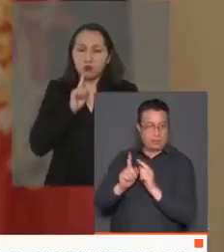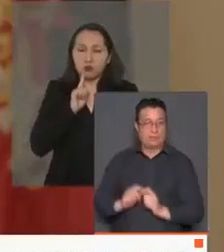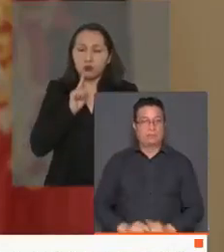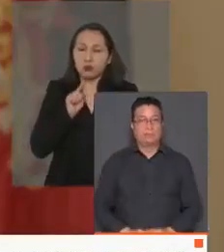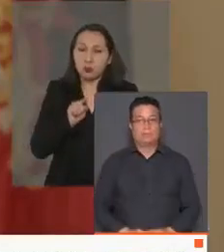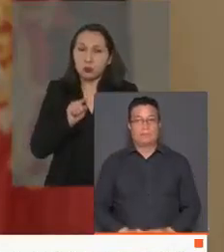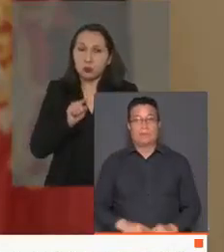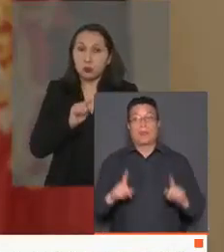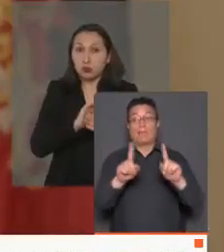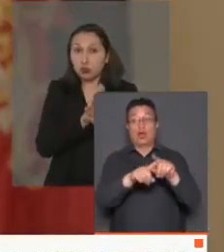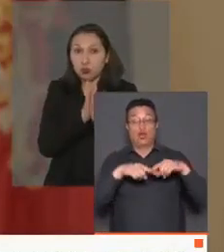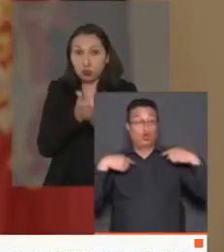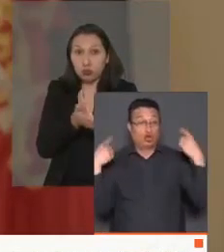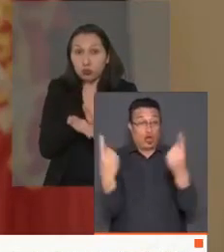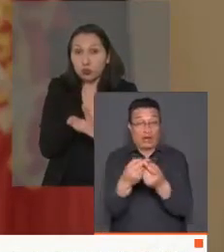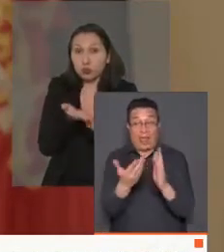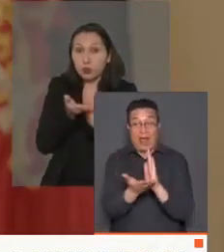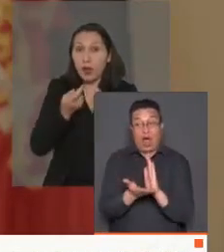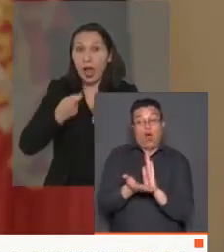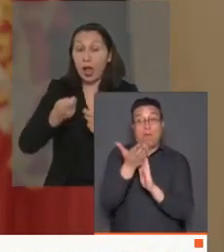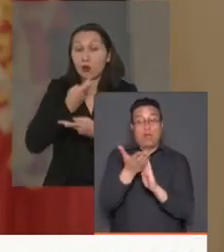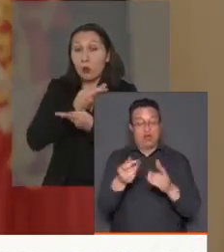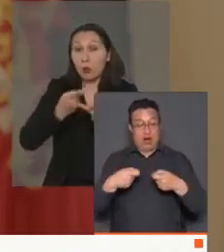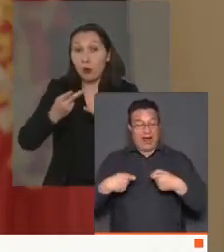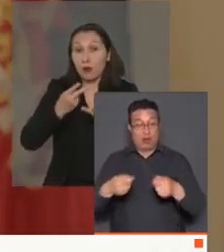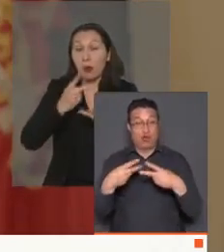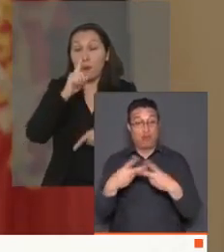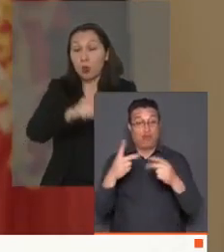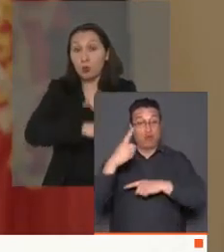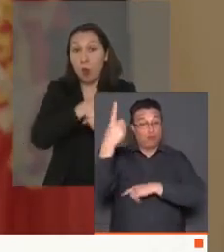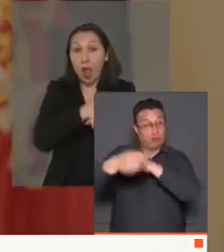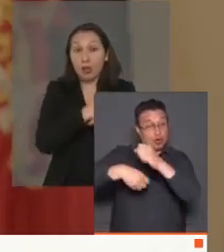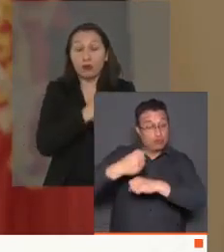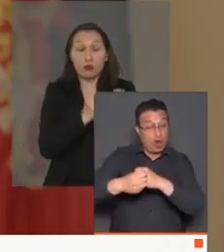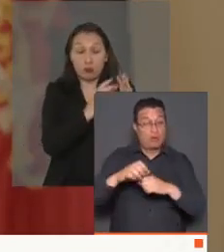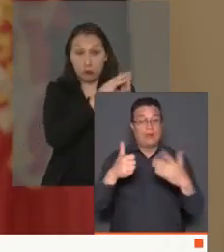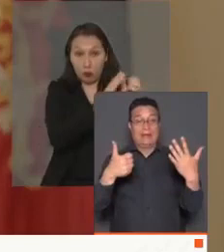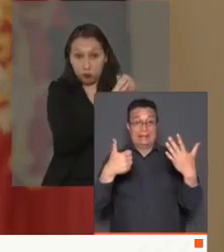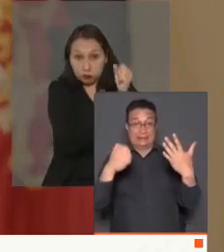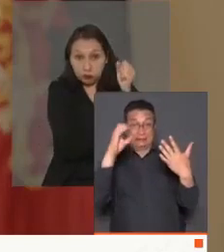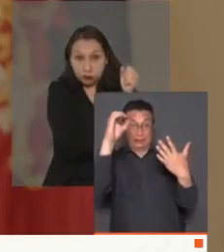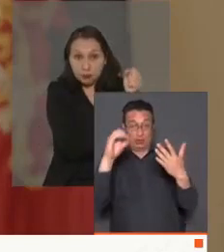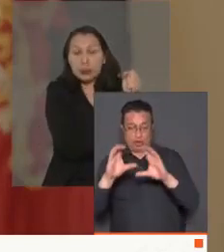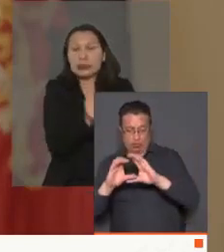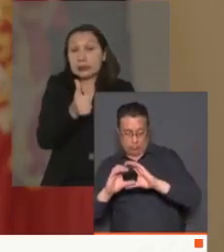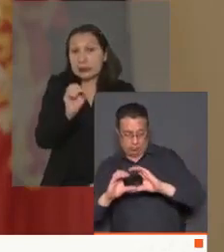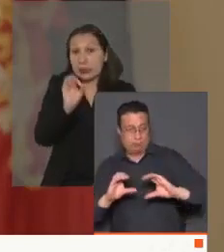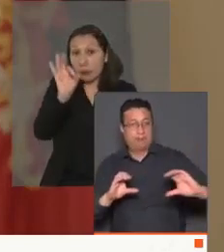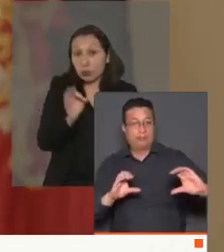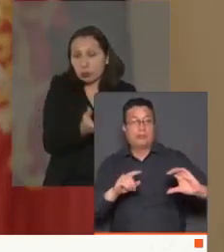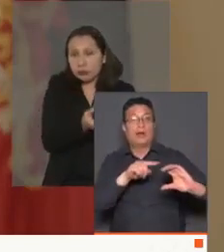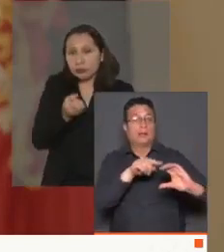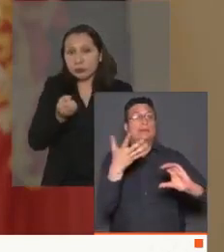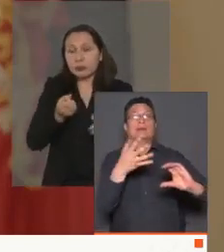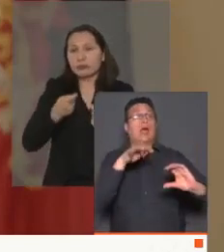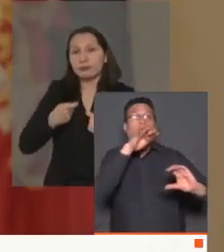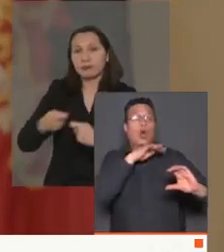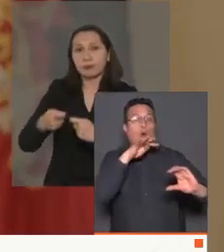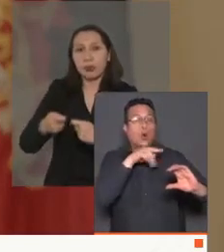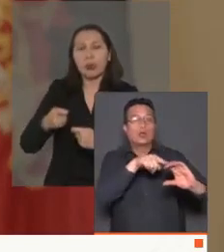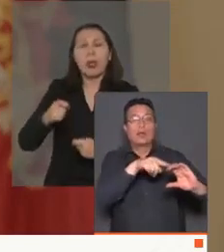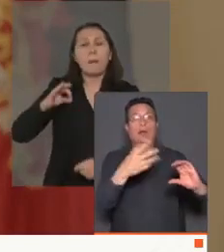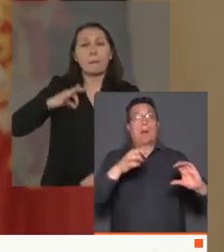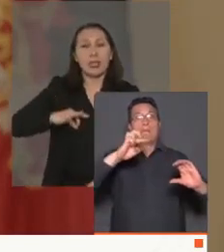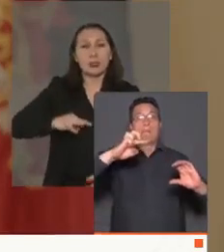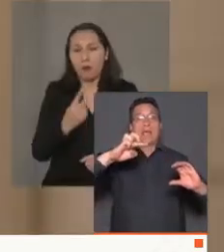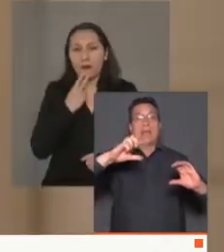de la totalidad del aumento del gasto público para el próximo año un 60% se utilizará para financiar la pensión